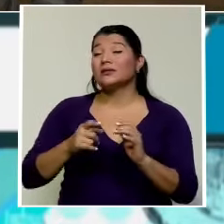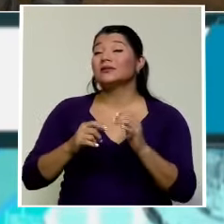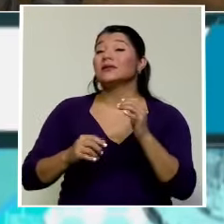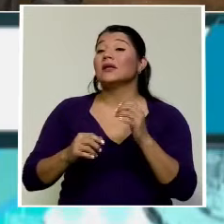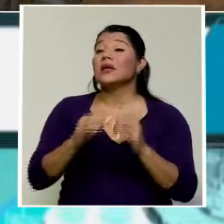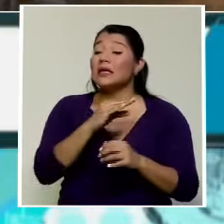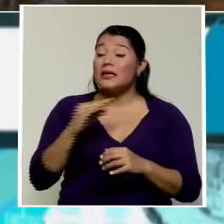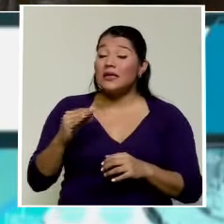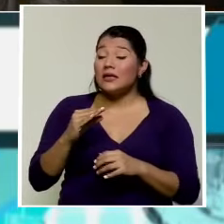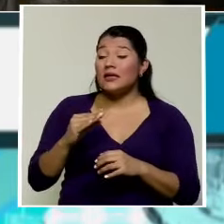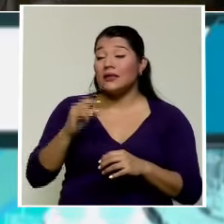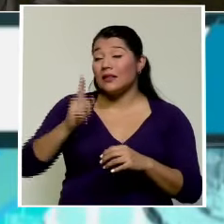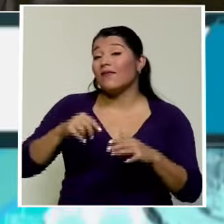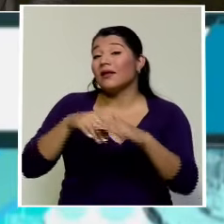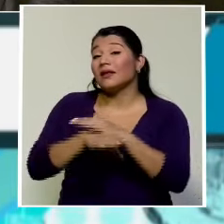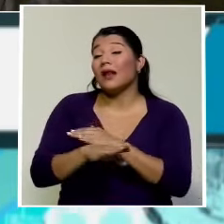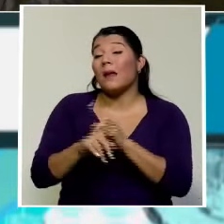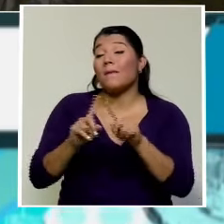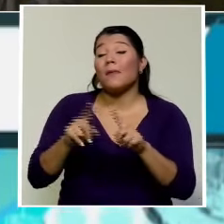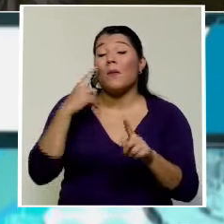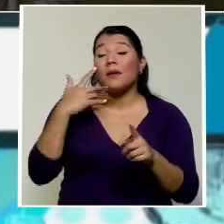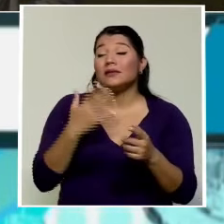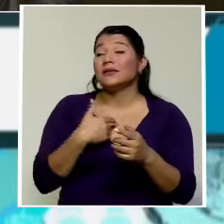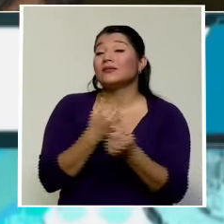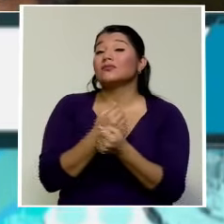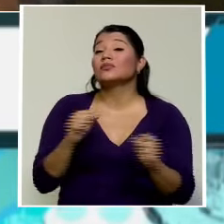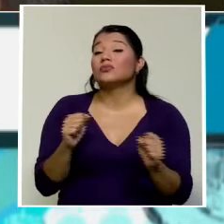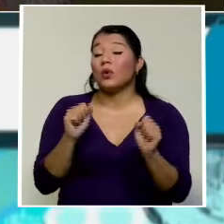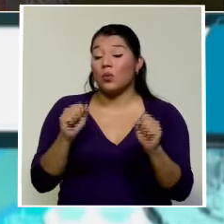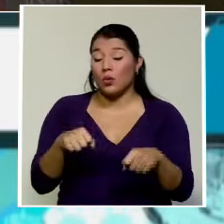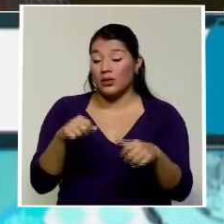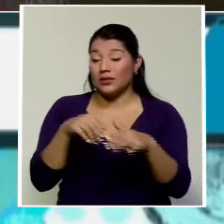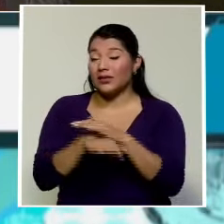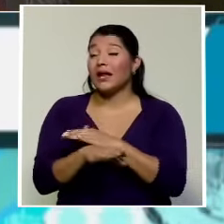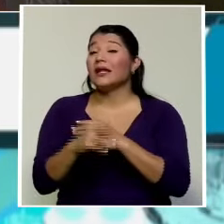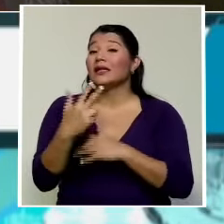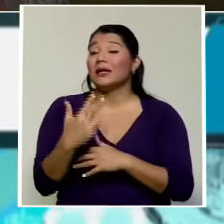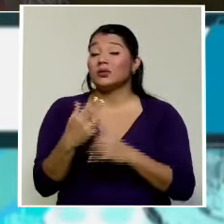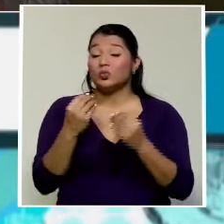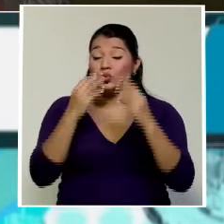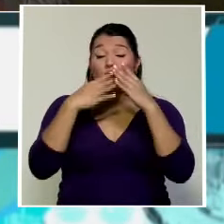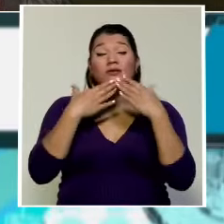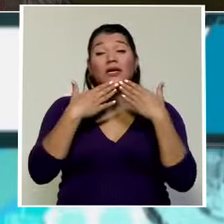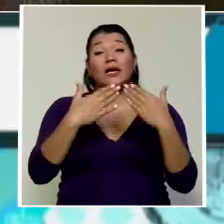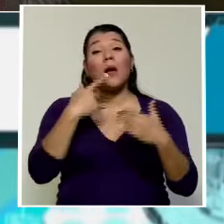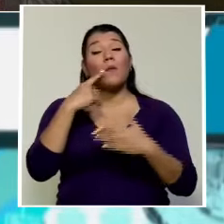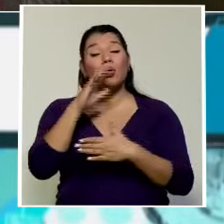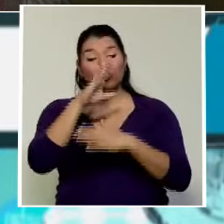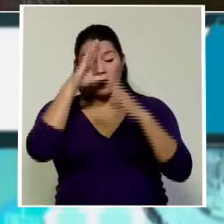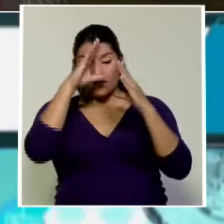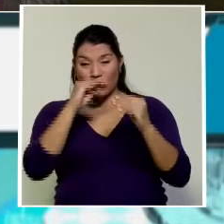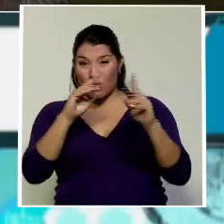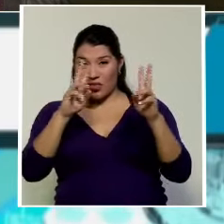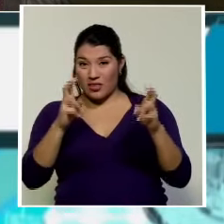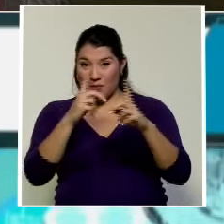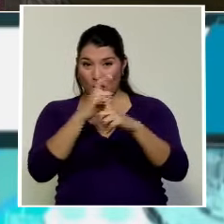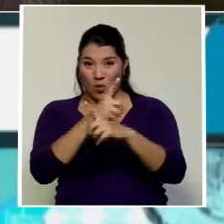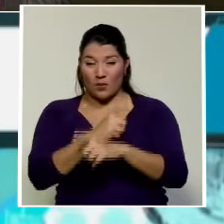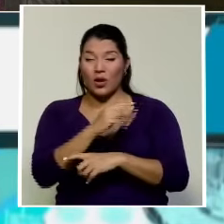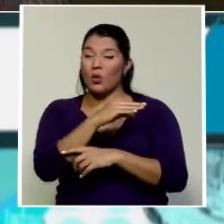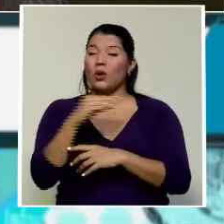tienen impedimento de ingresar a más privados de libertad. Don Ernesto. Así es, Andrés, muchas gracias por la información. Un tema muy complejo